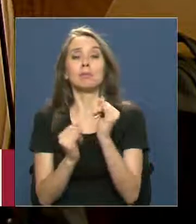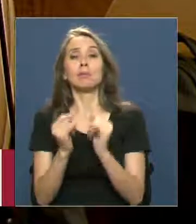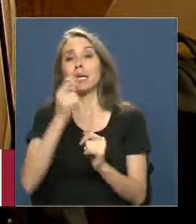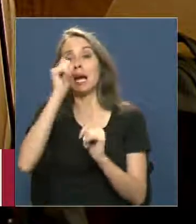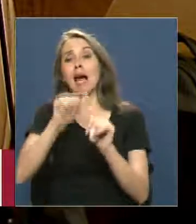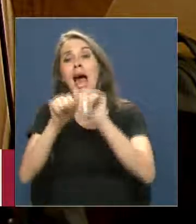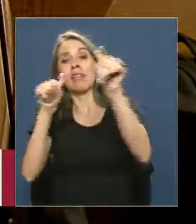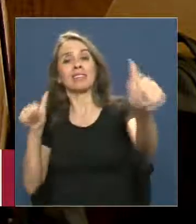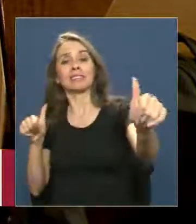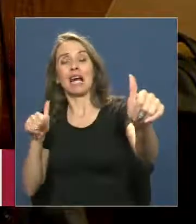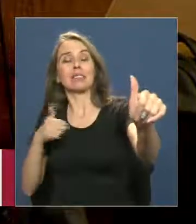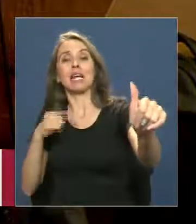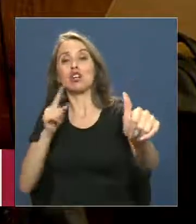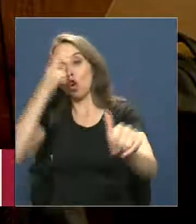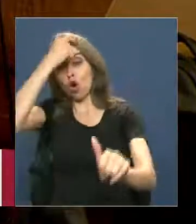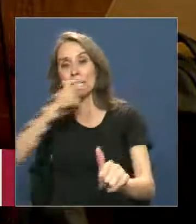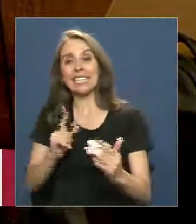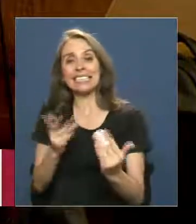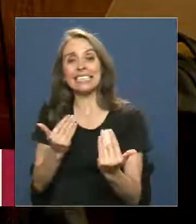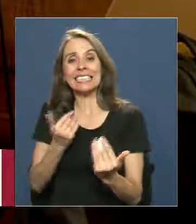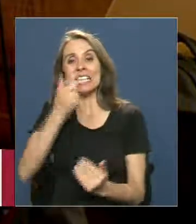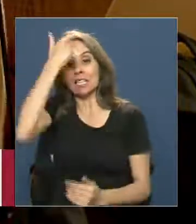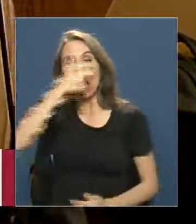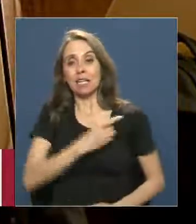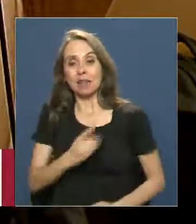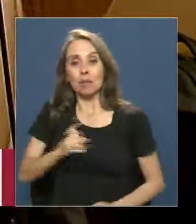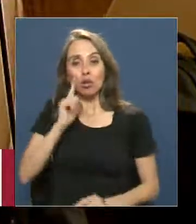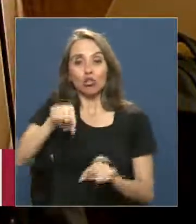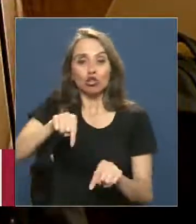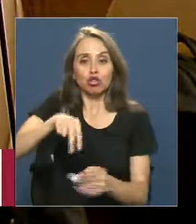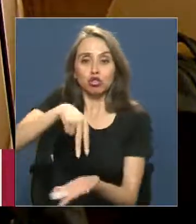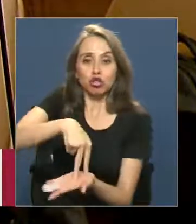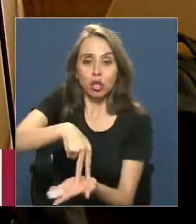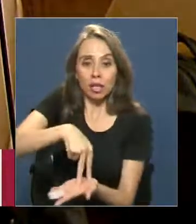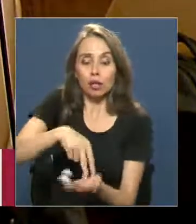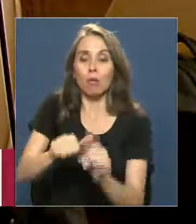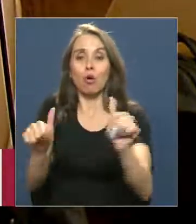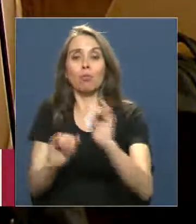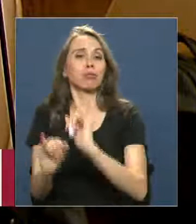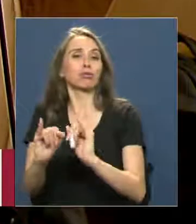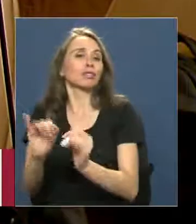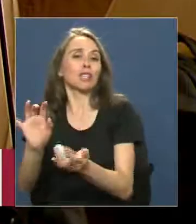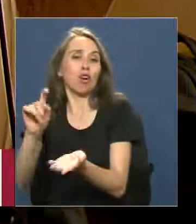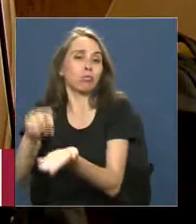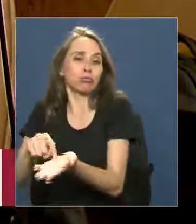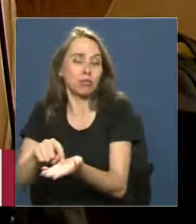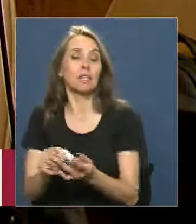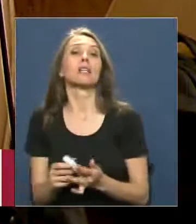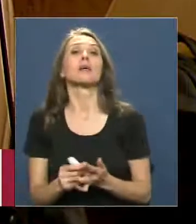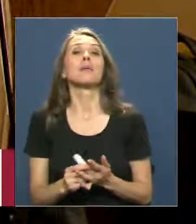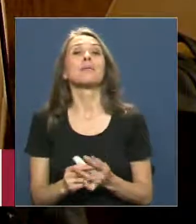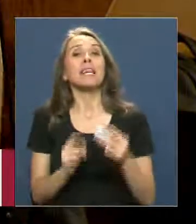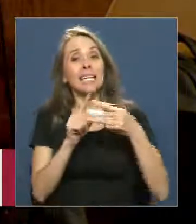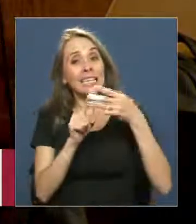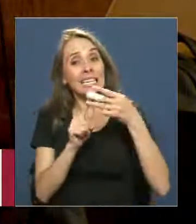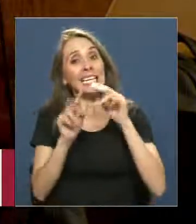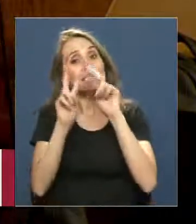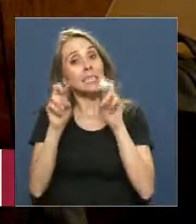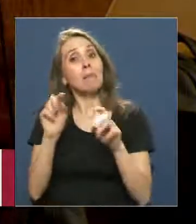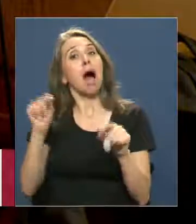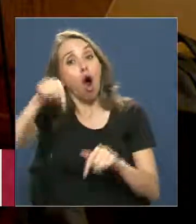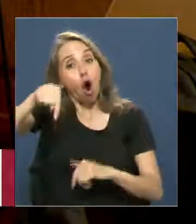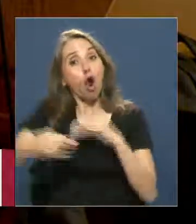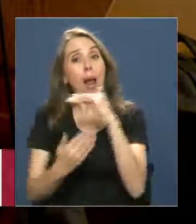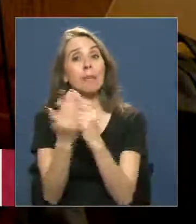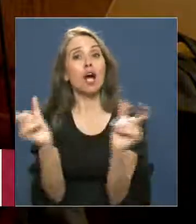presenciales. Hay 4 condiciones que la Comisión de Constitución resolvió hoy en la mañana